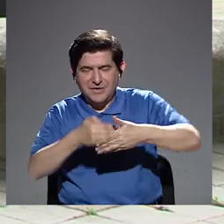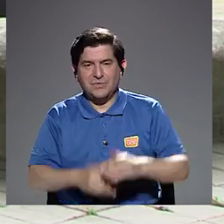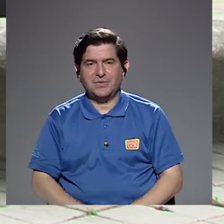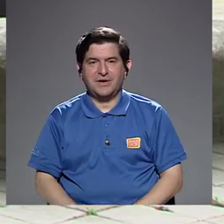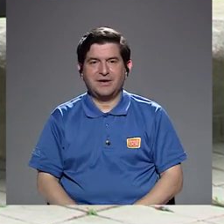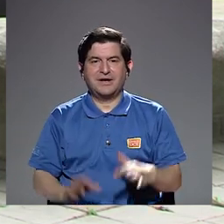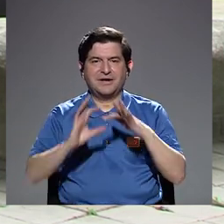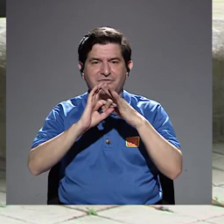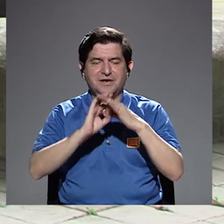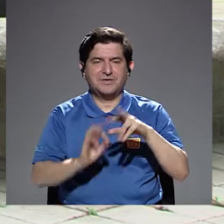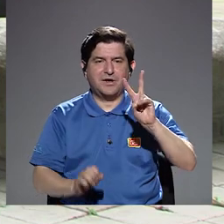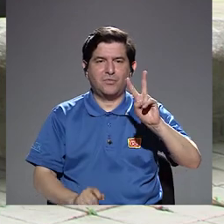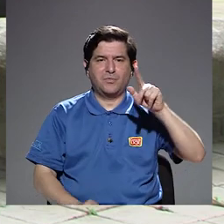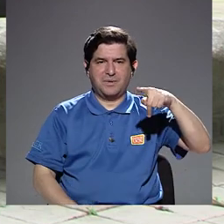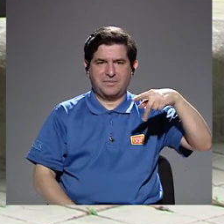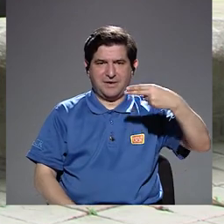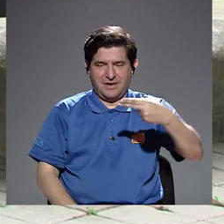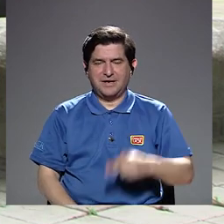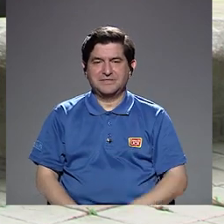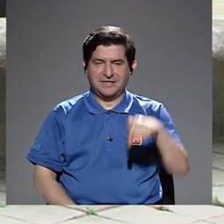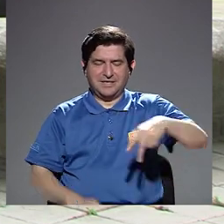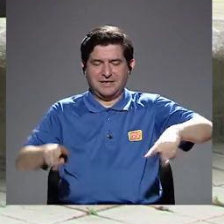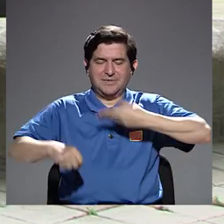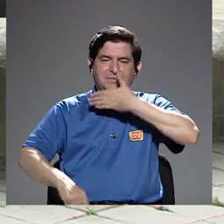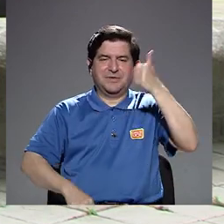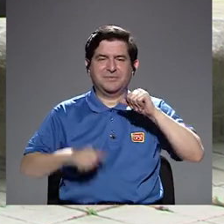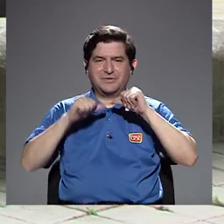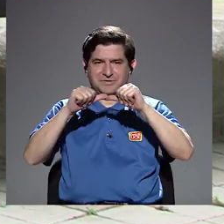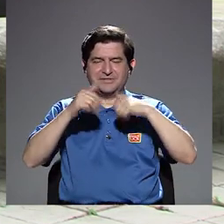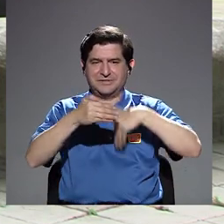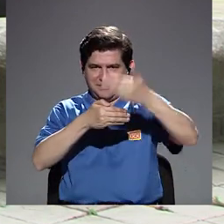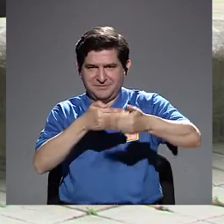con más acerca del virus del papiloma humano en Vivir Mejor.